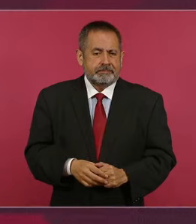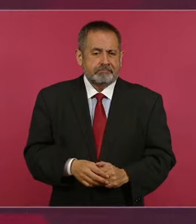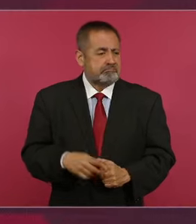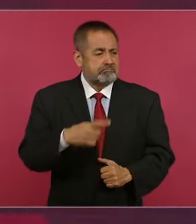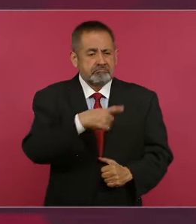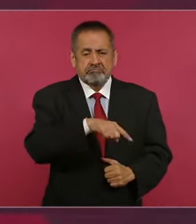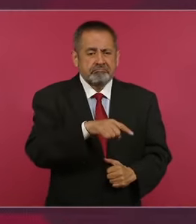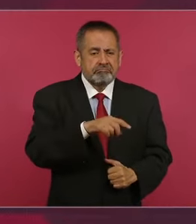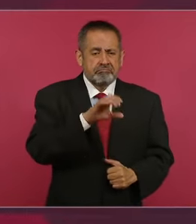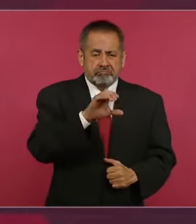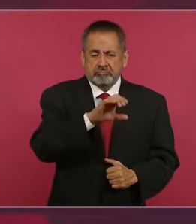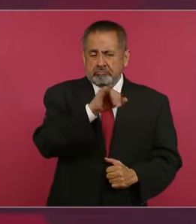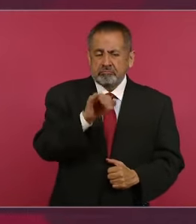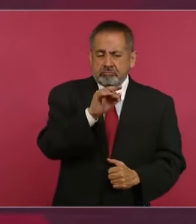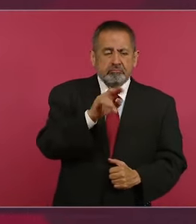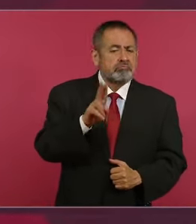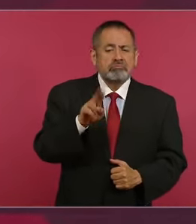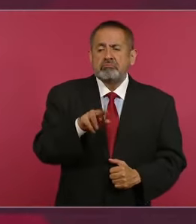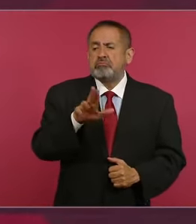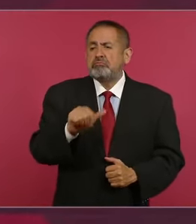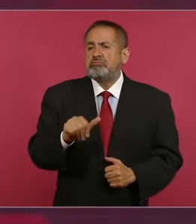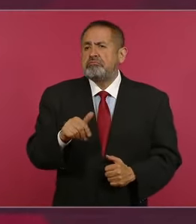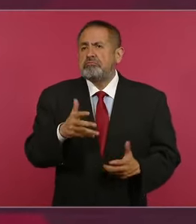Nunca se